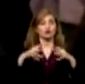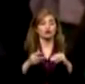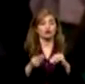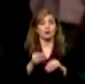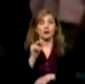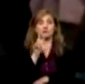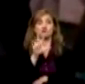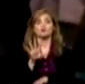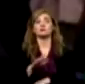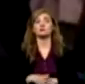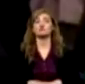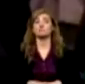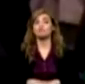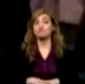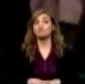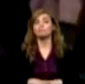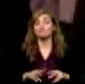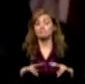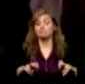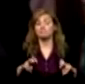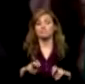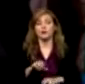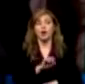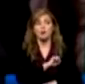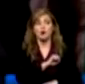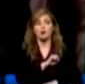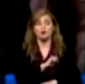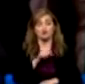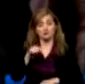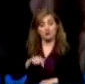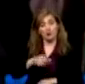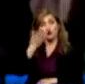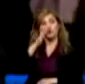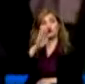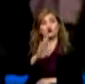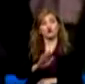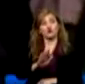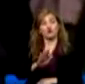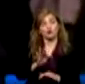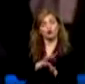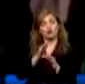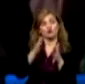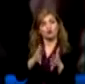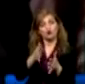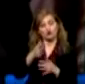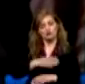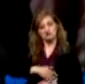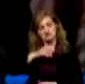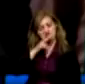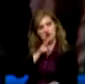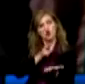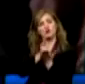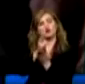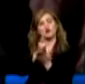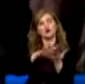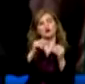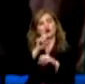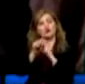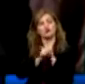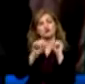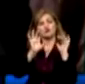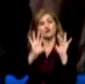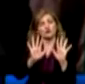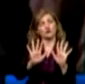Ciudadana, solamente los colegas que estamos aquí y que hemos sido funcionarios a mucha honra en la década de la Revolución